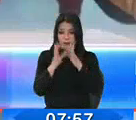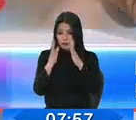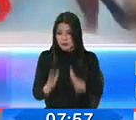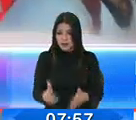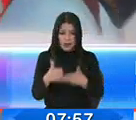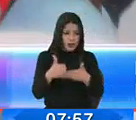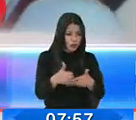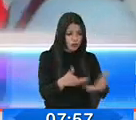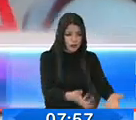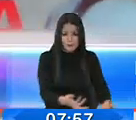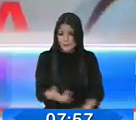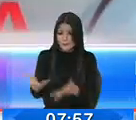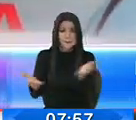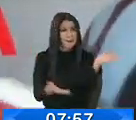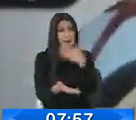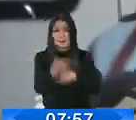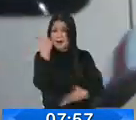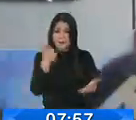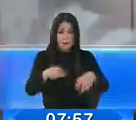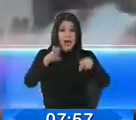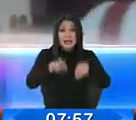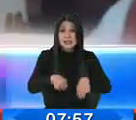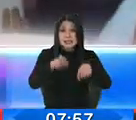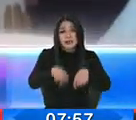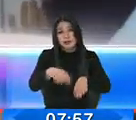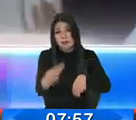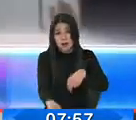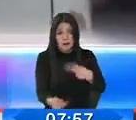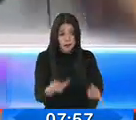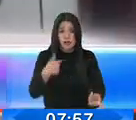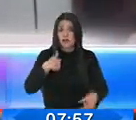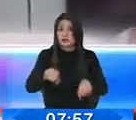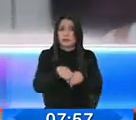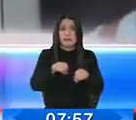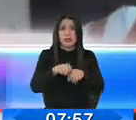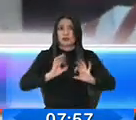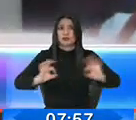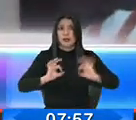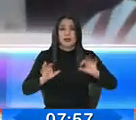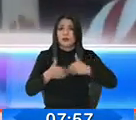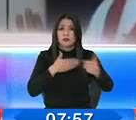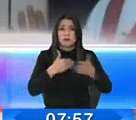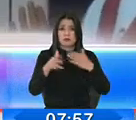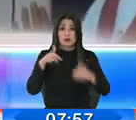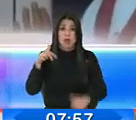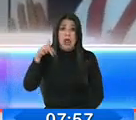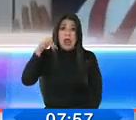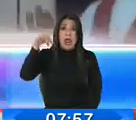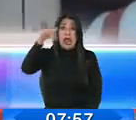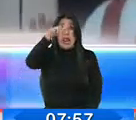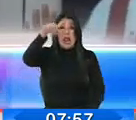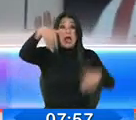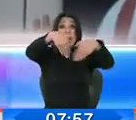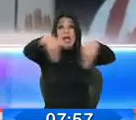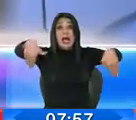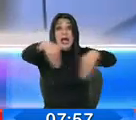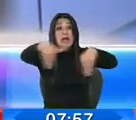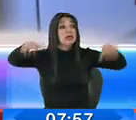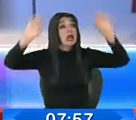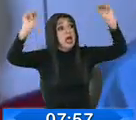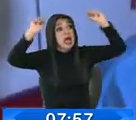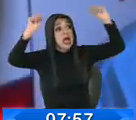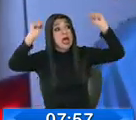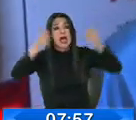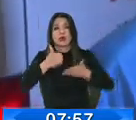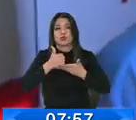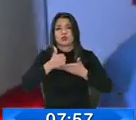ayudarlos a sacar entre los asientos que estaban ahí. Me salí descalzo para subir hasta arriba, donde estaba la carretera, a pedir ayuda.